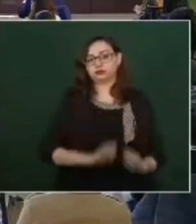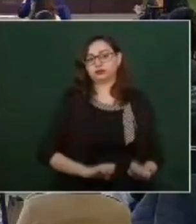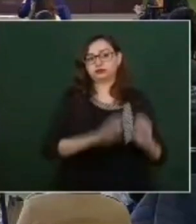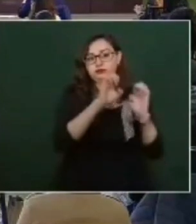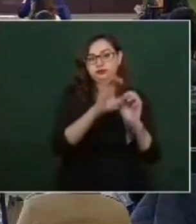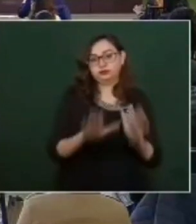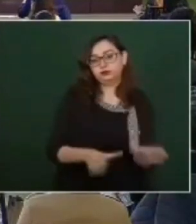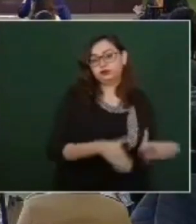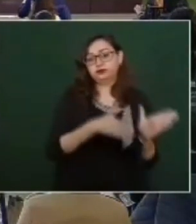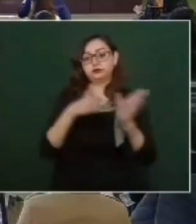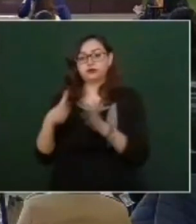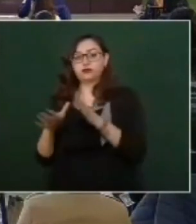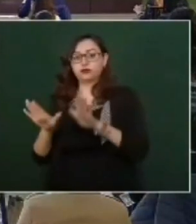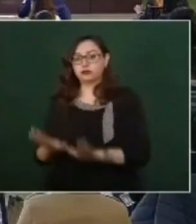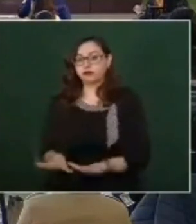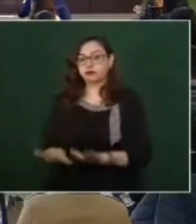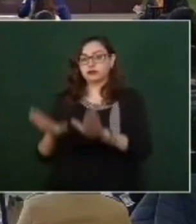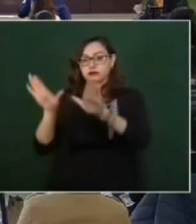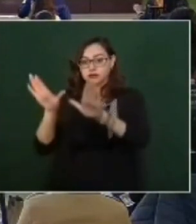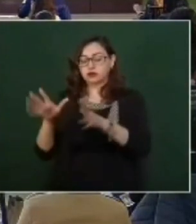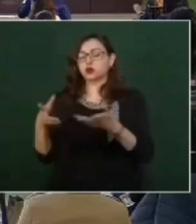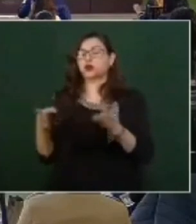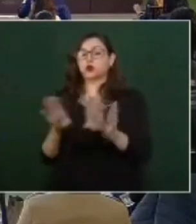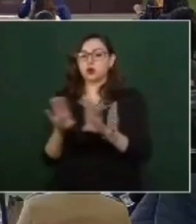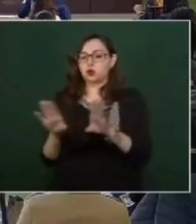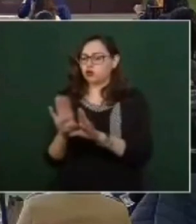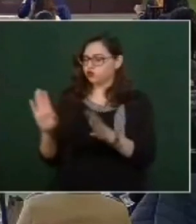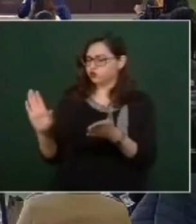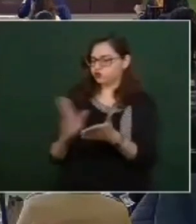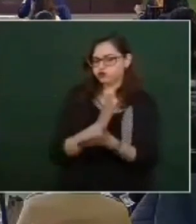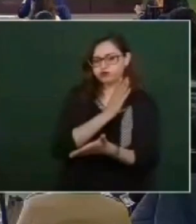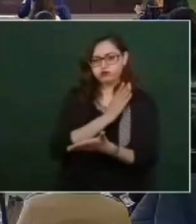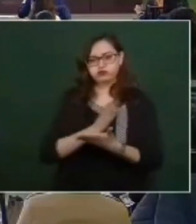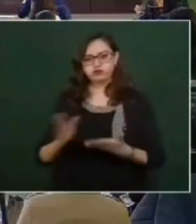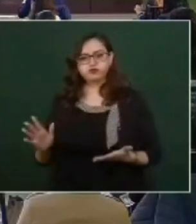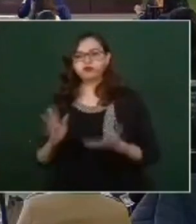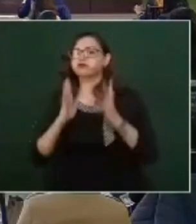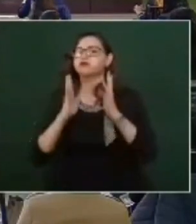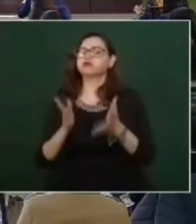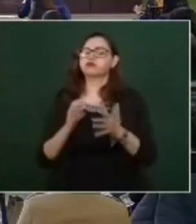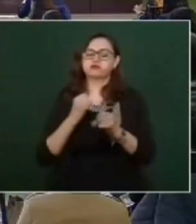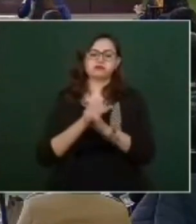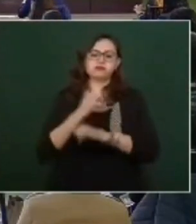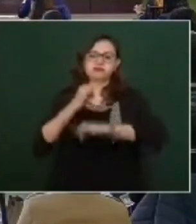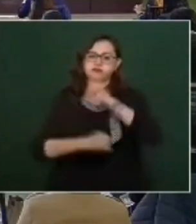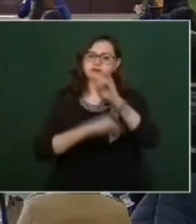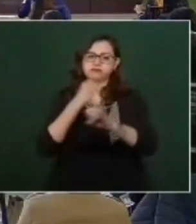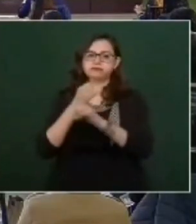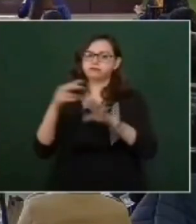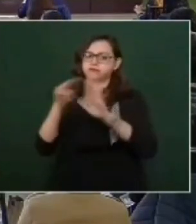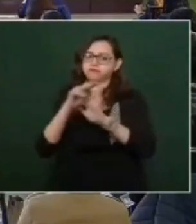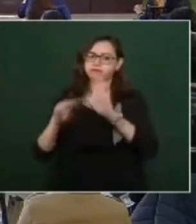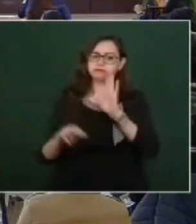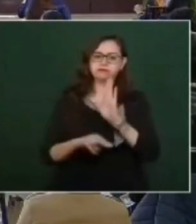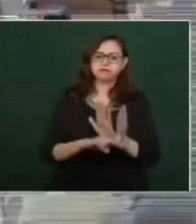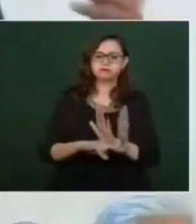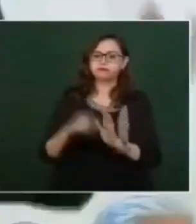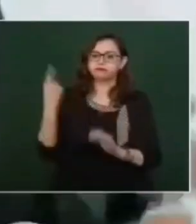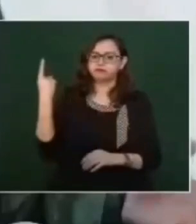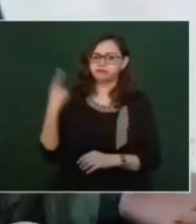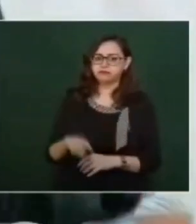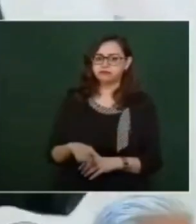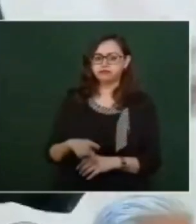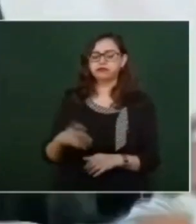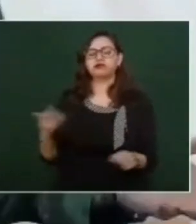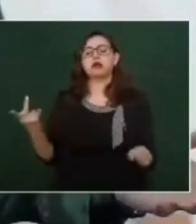sendos deprimidos, porque es lo que marca los lineamientos de un aeropuerto de clase mundial, donde vehículos del lado aire